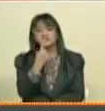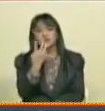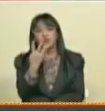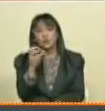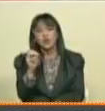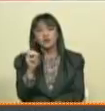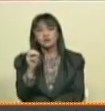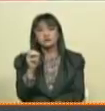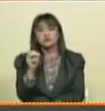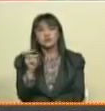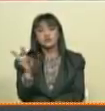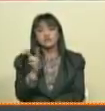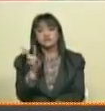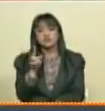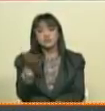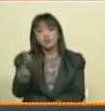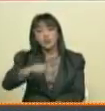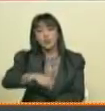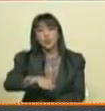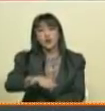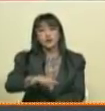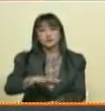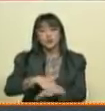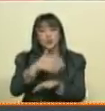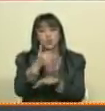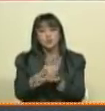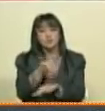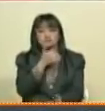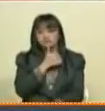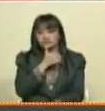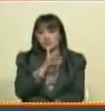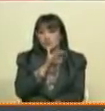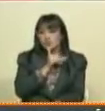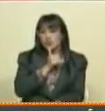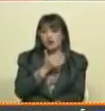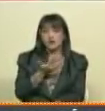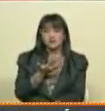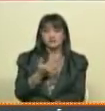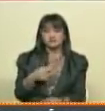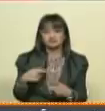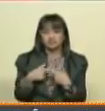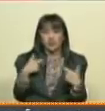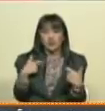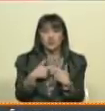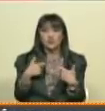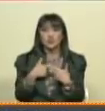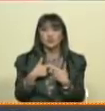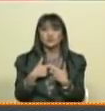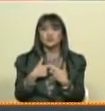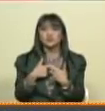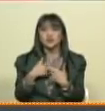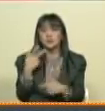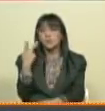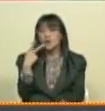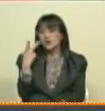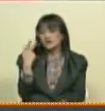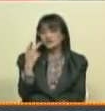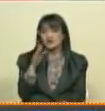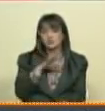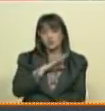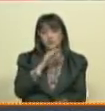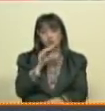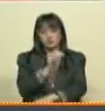140 venezolanos y venezolanas fallecidos por la intolerancia, por la antipolítica de la dirigencia